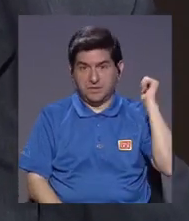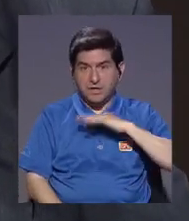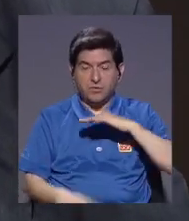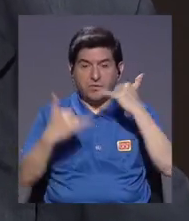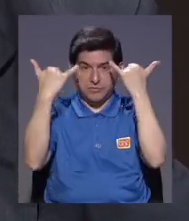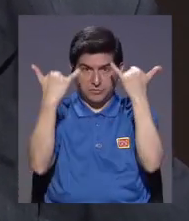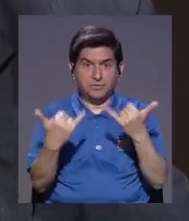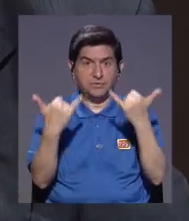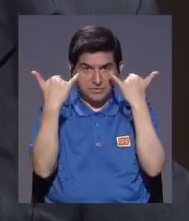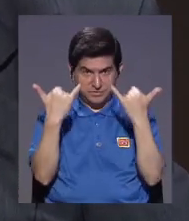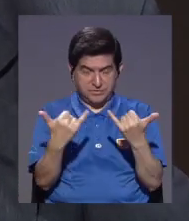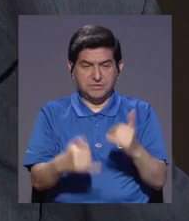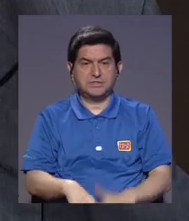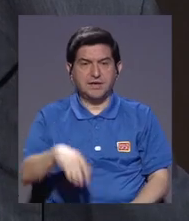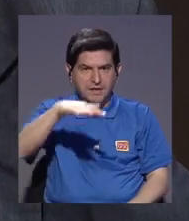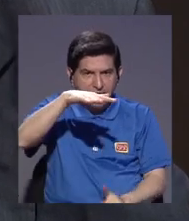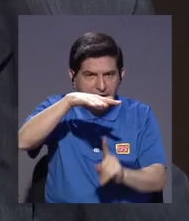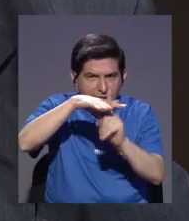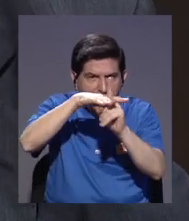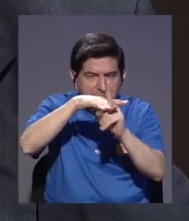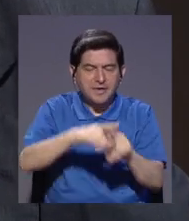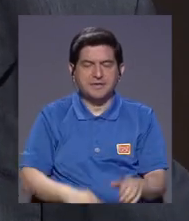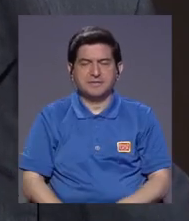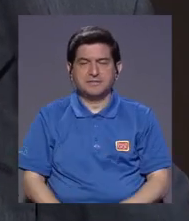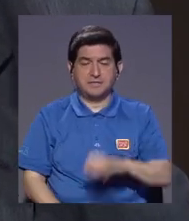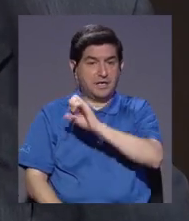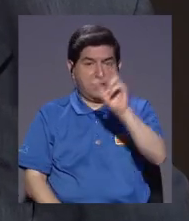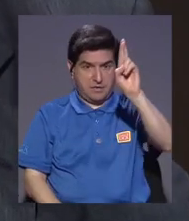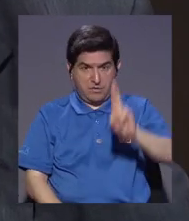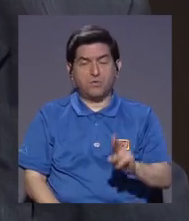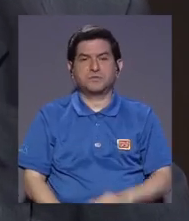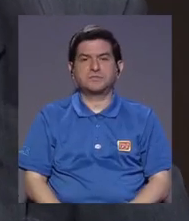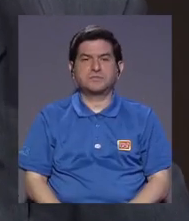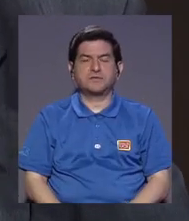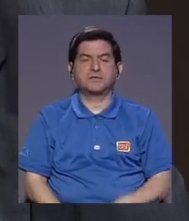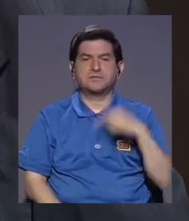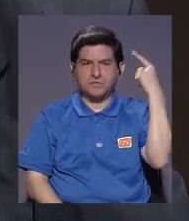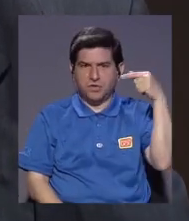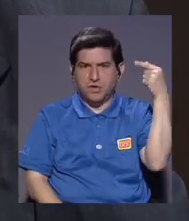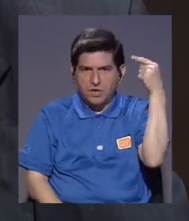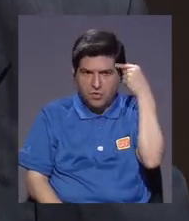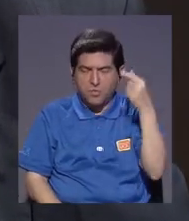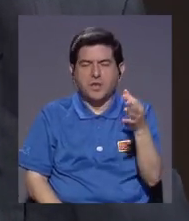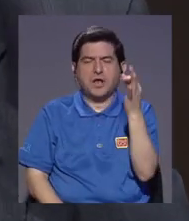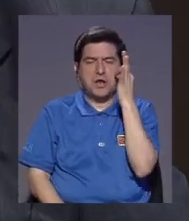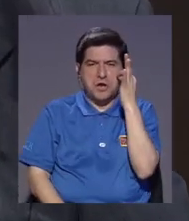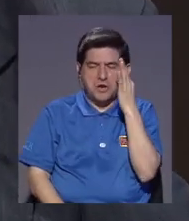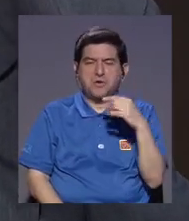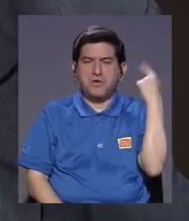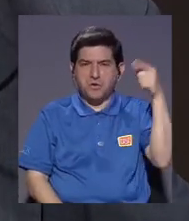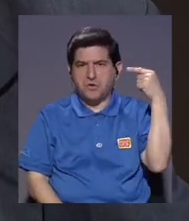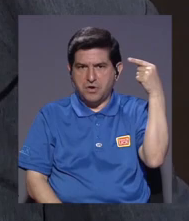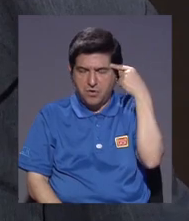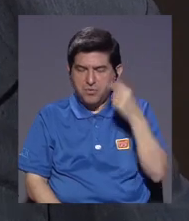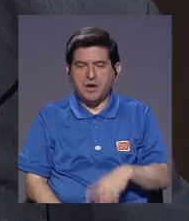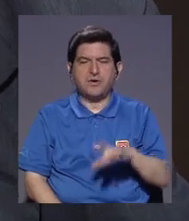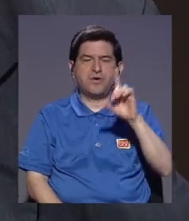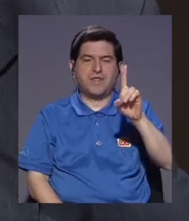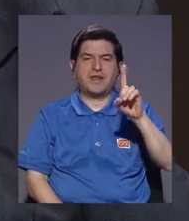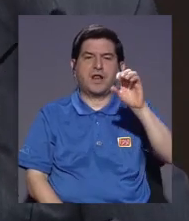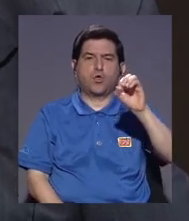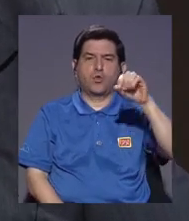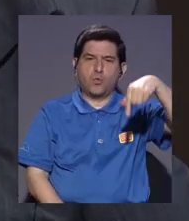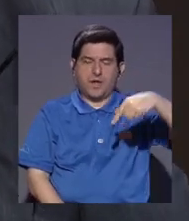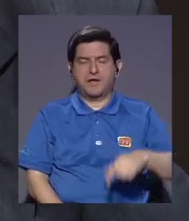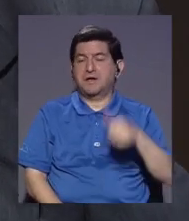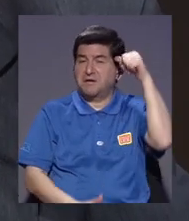corrupción había hecho y había aparecido severamente en costa rica en la administración de figueres y en la administración nos web